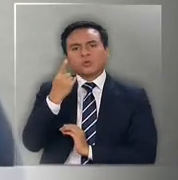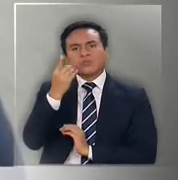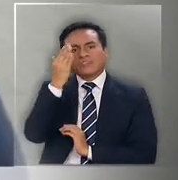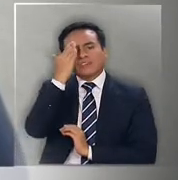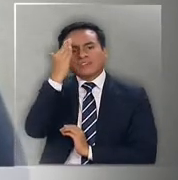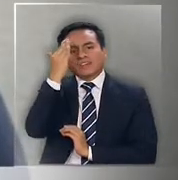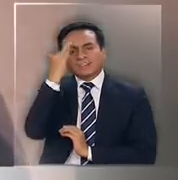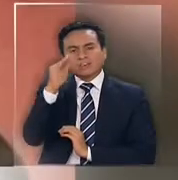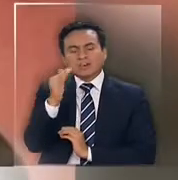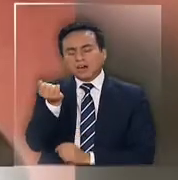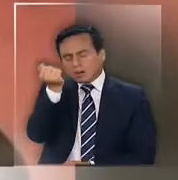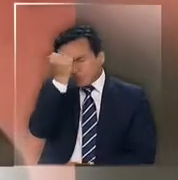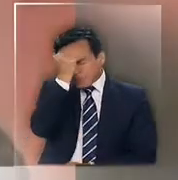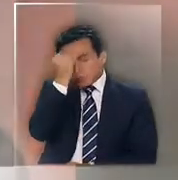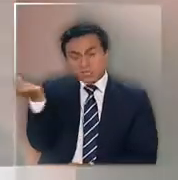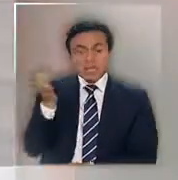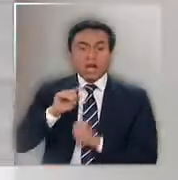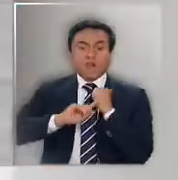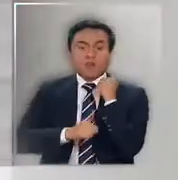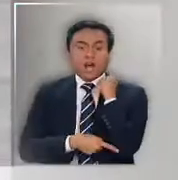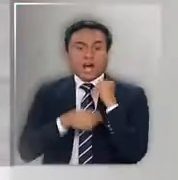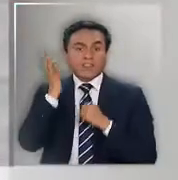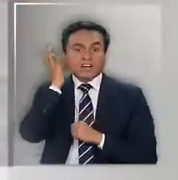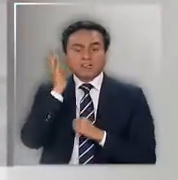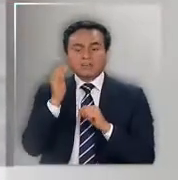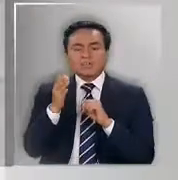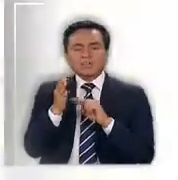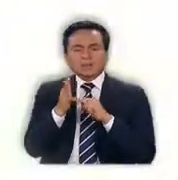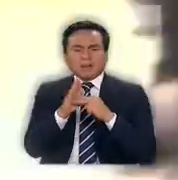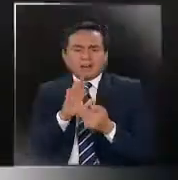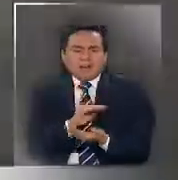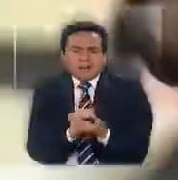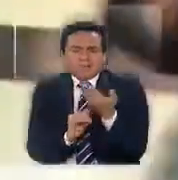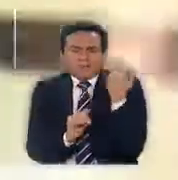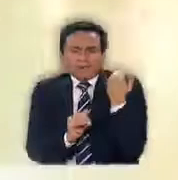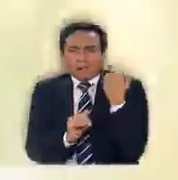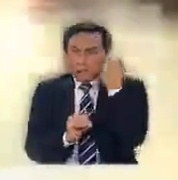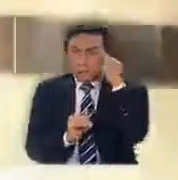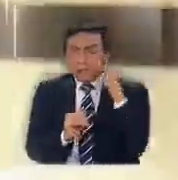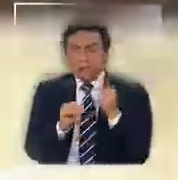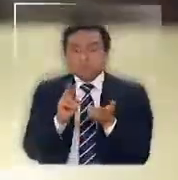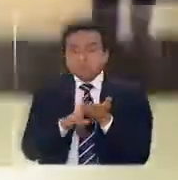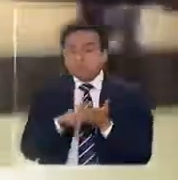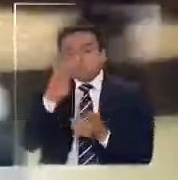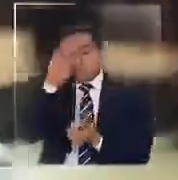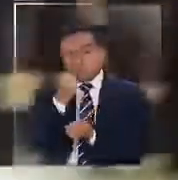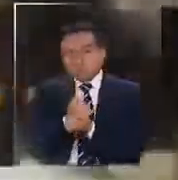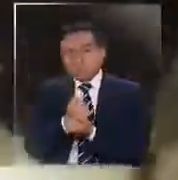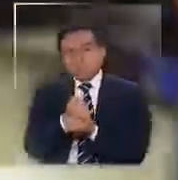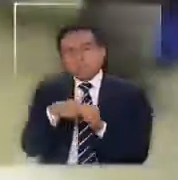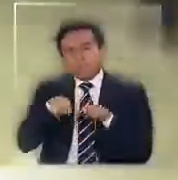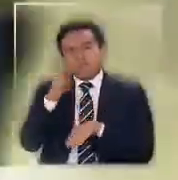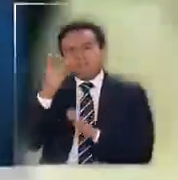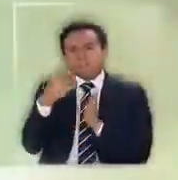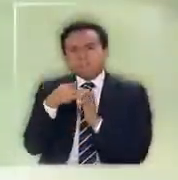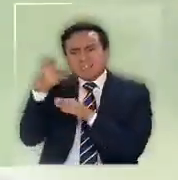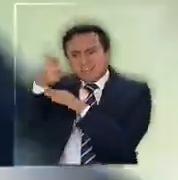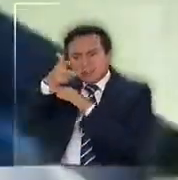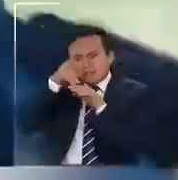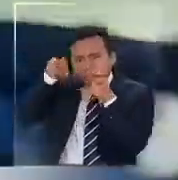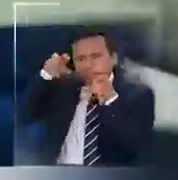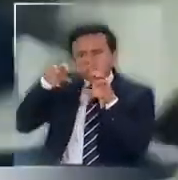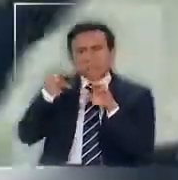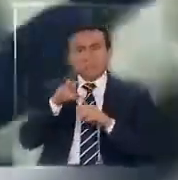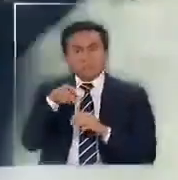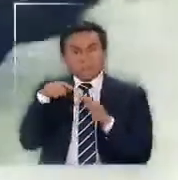días. Arrepentido, dice su abogada, causas antiguas, pero lo cierto es que según la policía y las más de 3.000 cámaras del